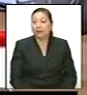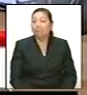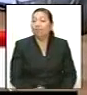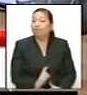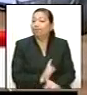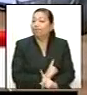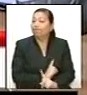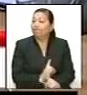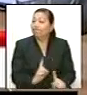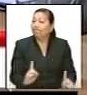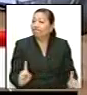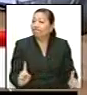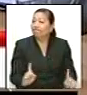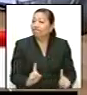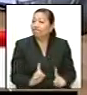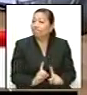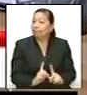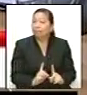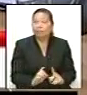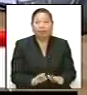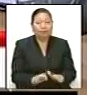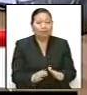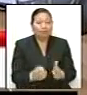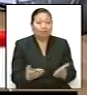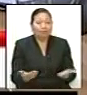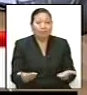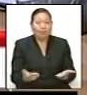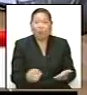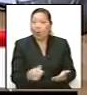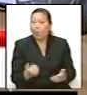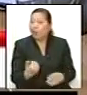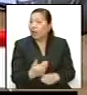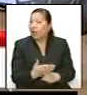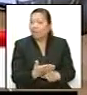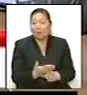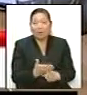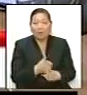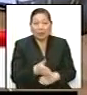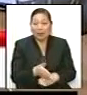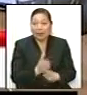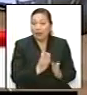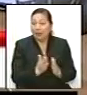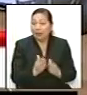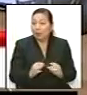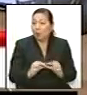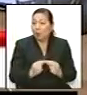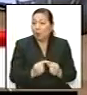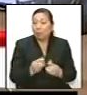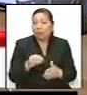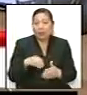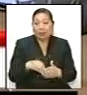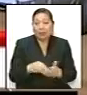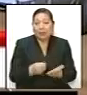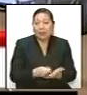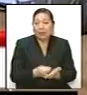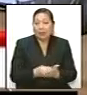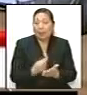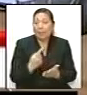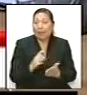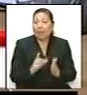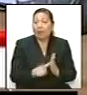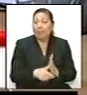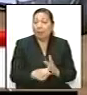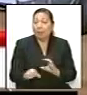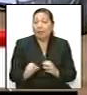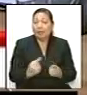tampoco abramos las ventanas pues para, de una u otra forma, a través de determinadas partidas, asignarle demasiados recursos para después hacer